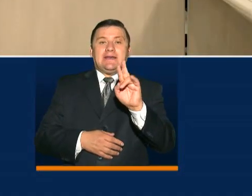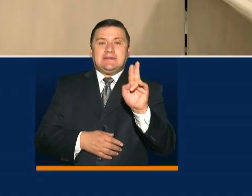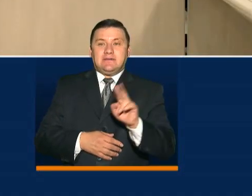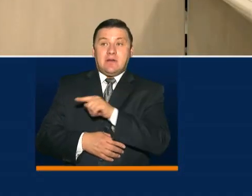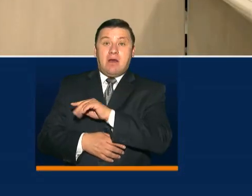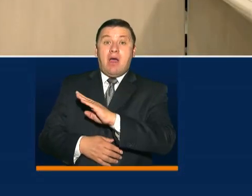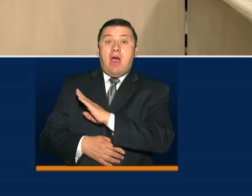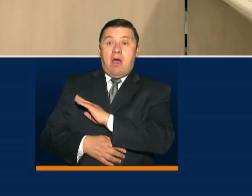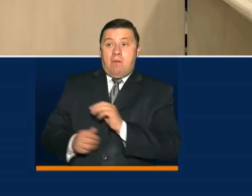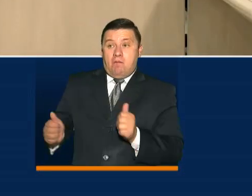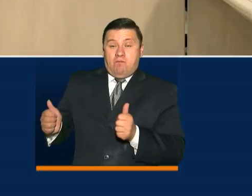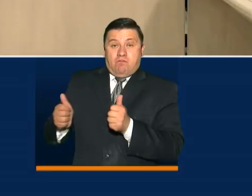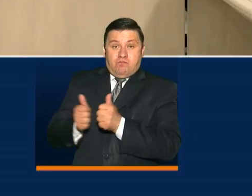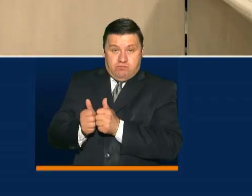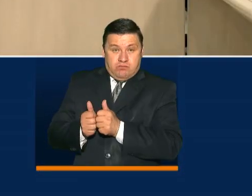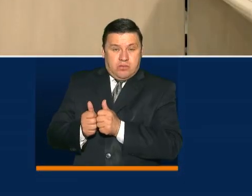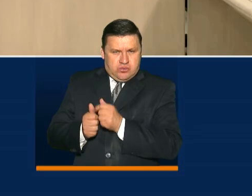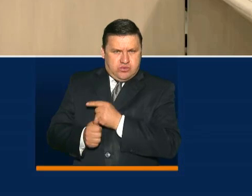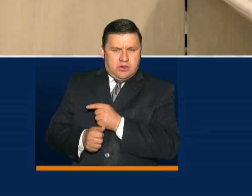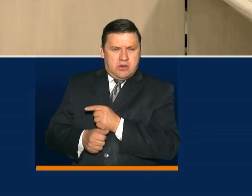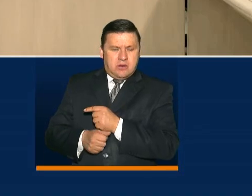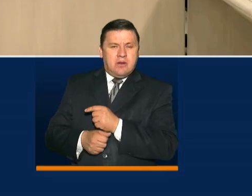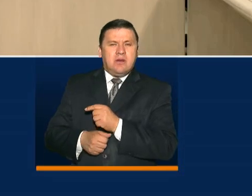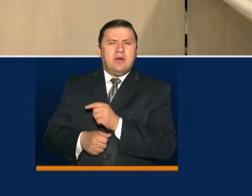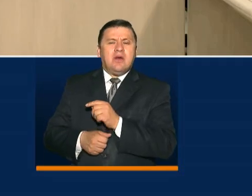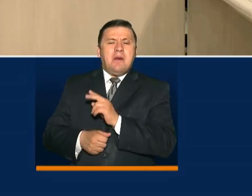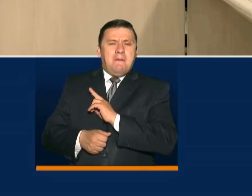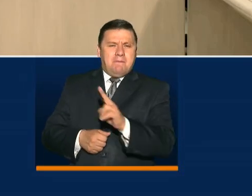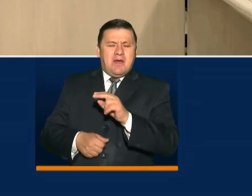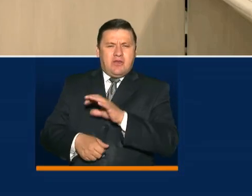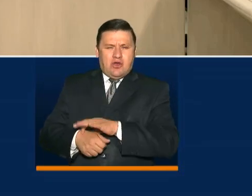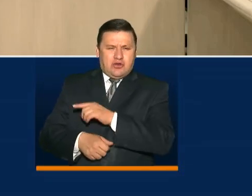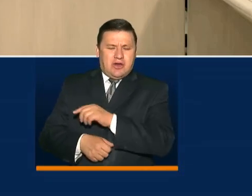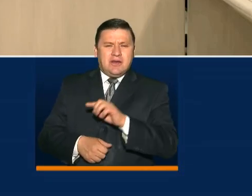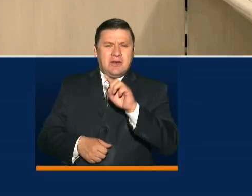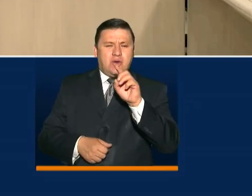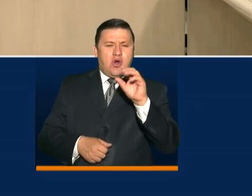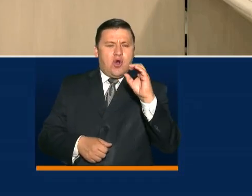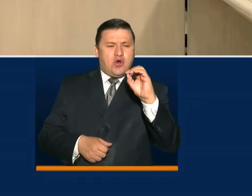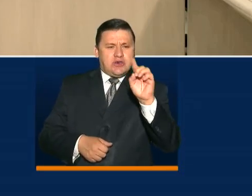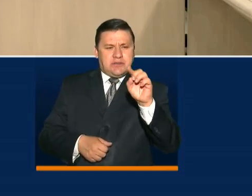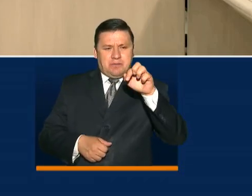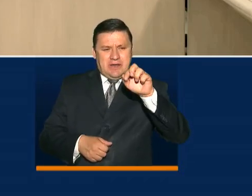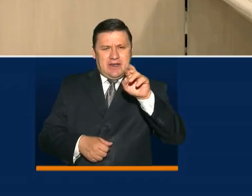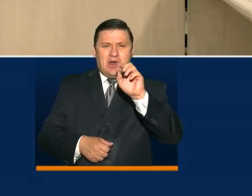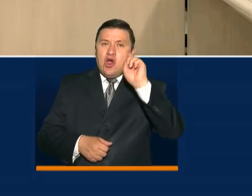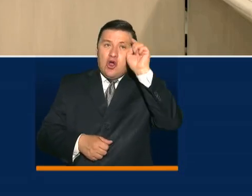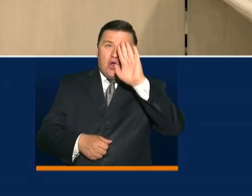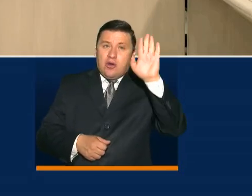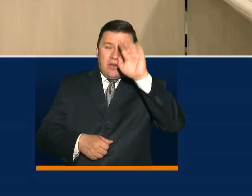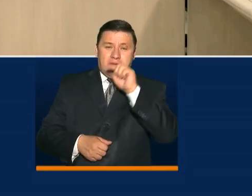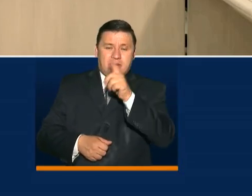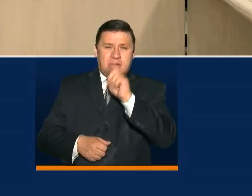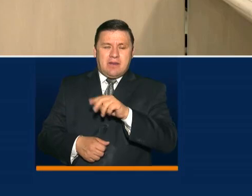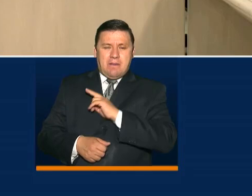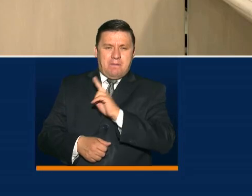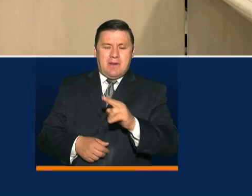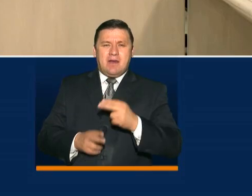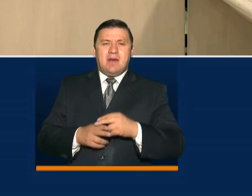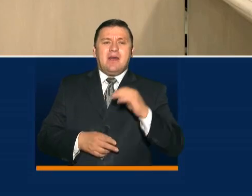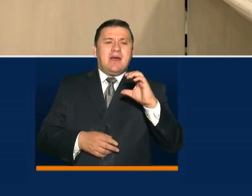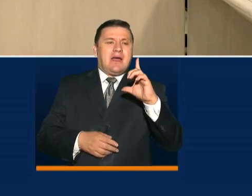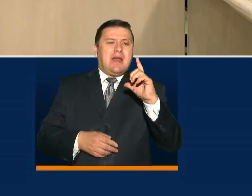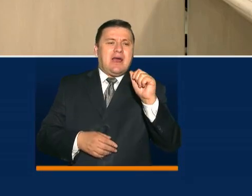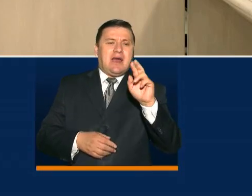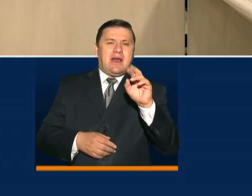del alcalde de nuestra Sultana del Valle, el doctor Jorge Iván Ospina. También está la señora gobernadora del departamento del Valle, la doctora Clara